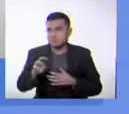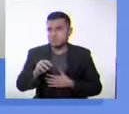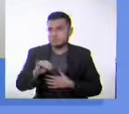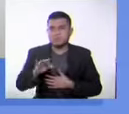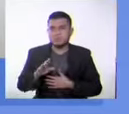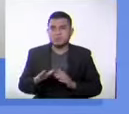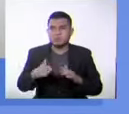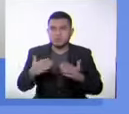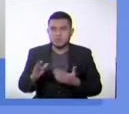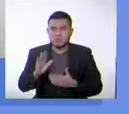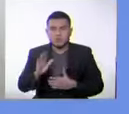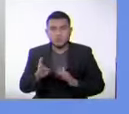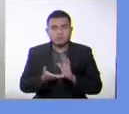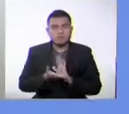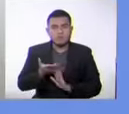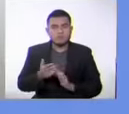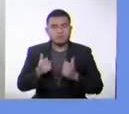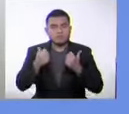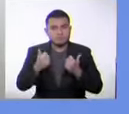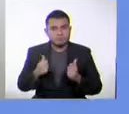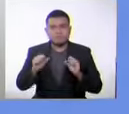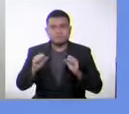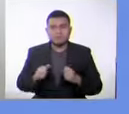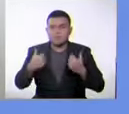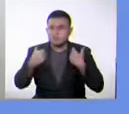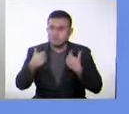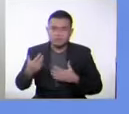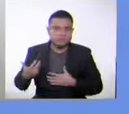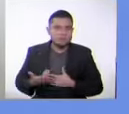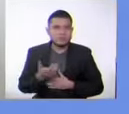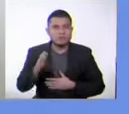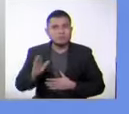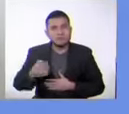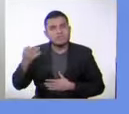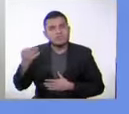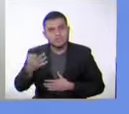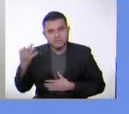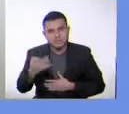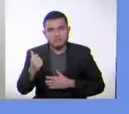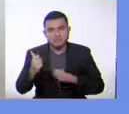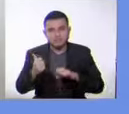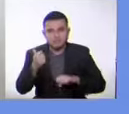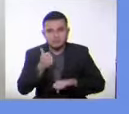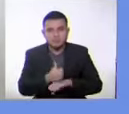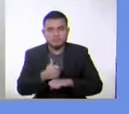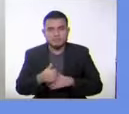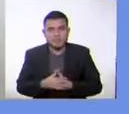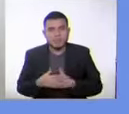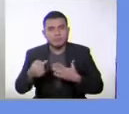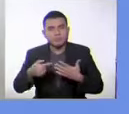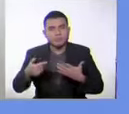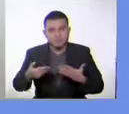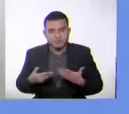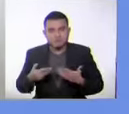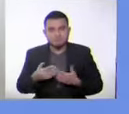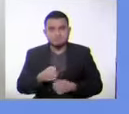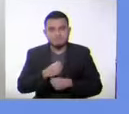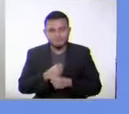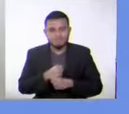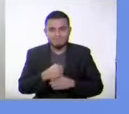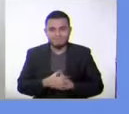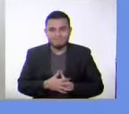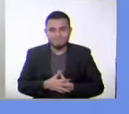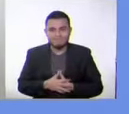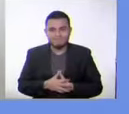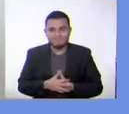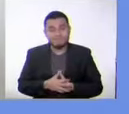para que su desarrollo sea óptimo y tengan todas sus necesidades fundamentales y sobre todo sus derechos garantizados.